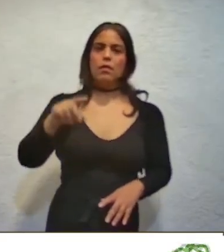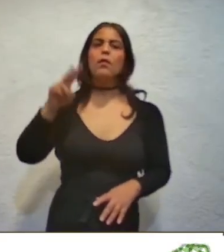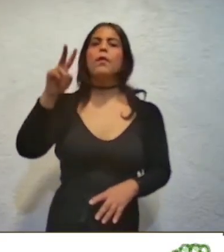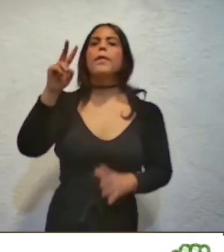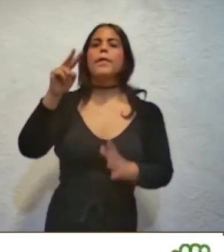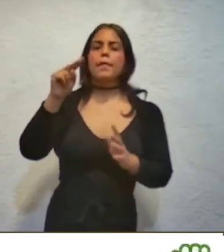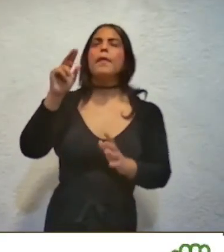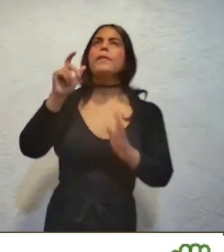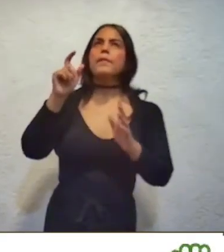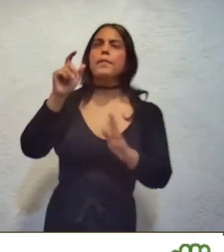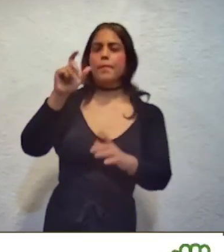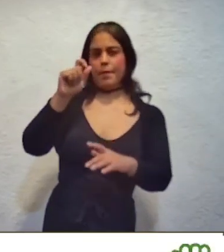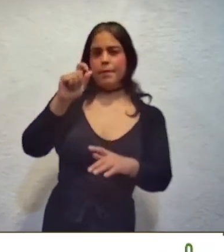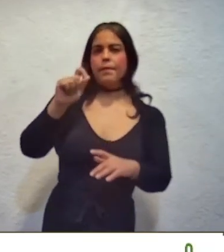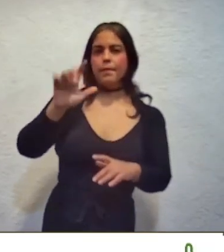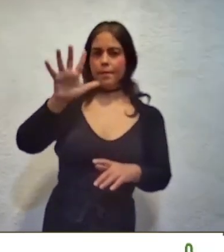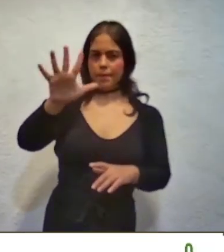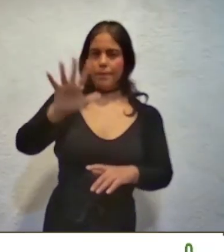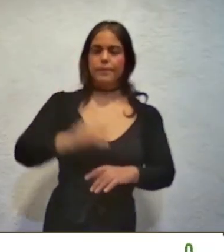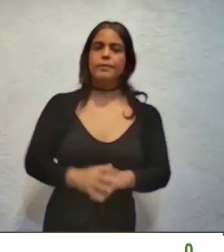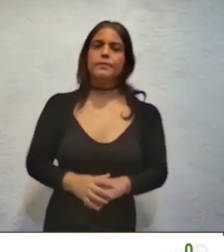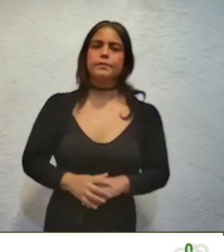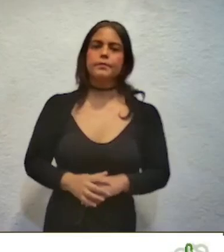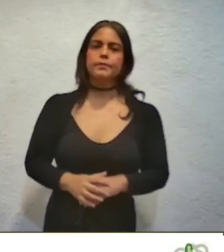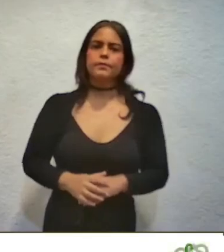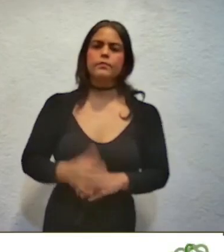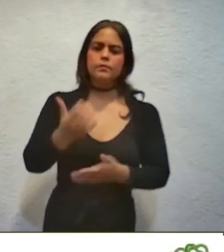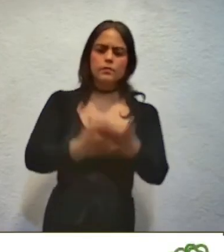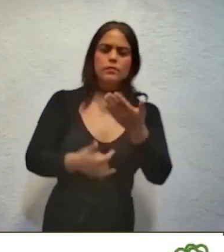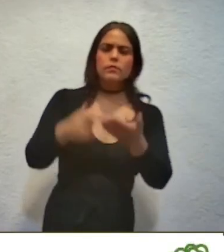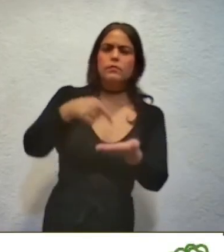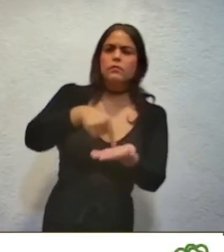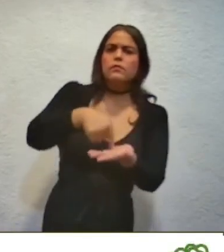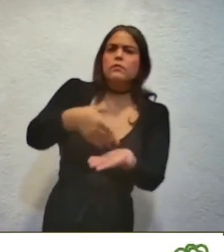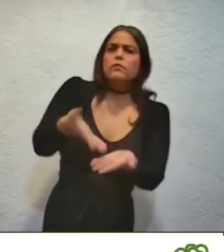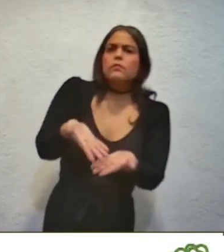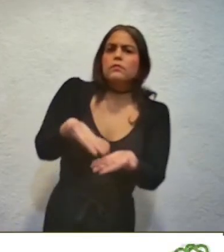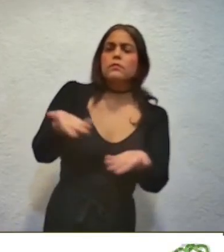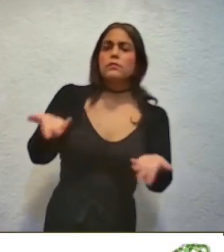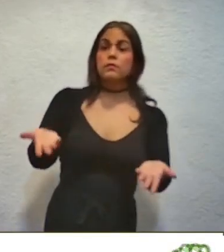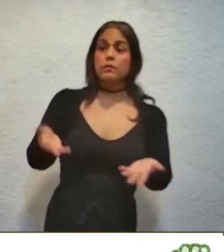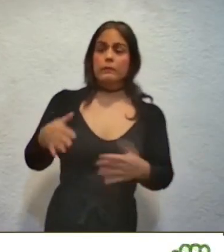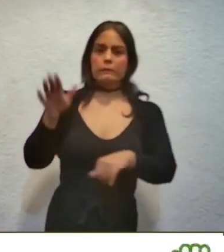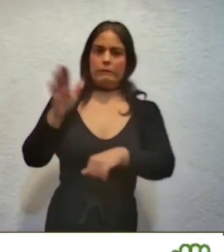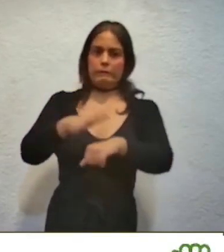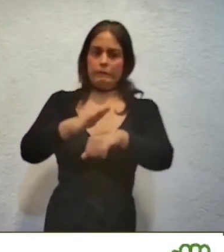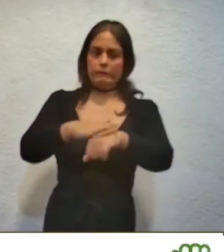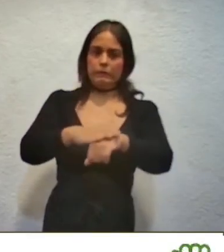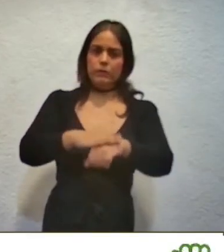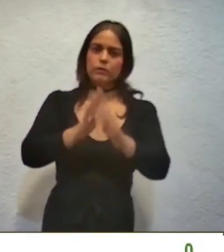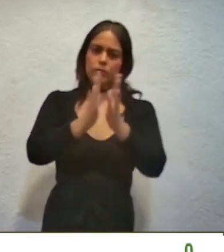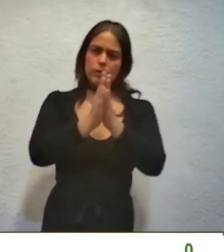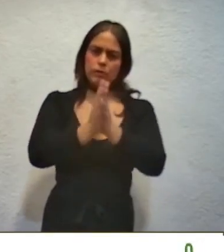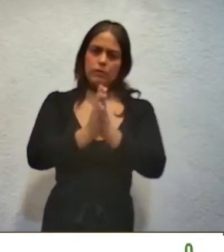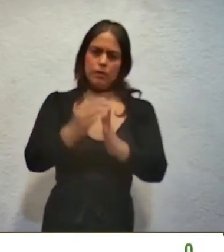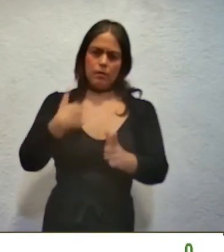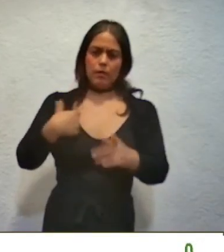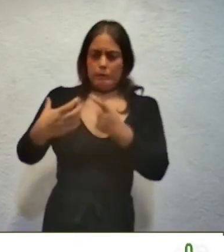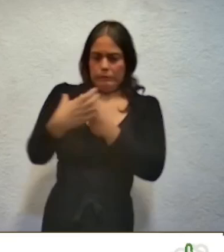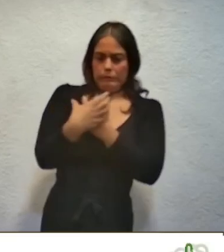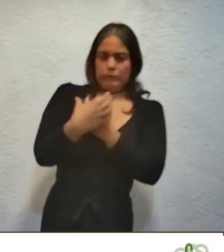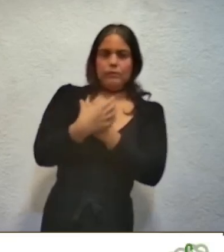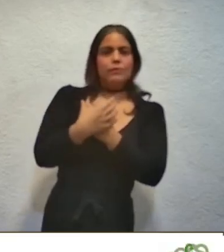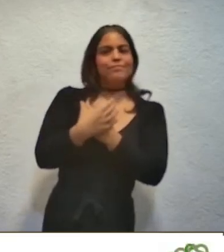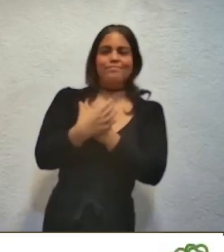SCM-JDC-24/2025. En el proyecto se propone declarar improcedente la solicitud de subsistencia de medidas de protección y,